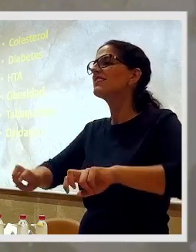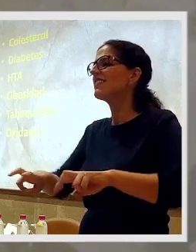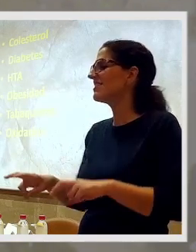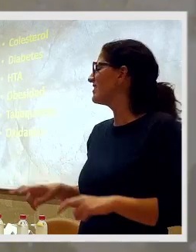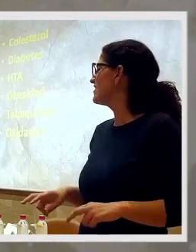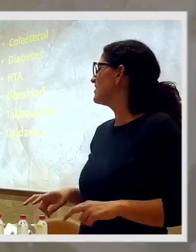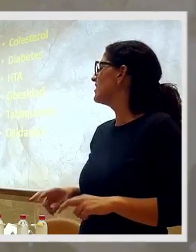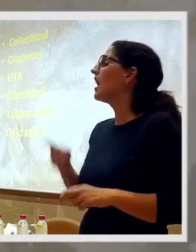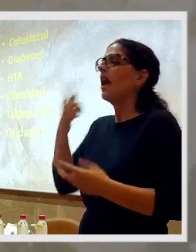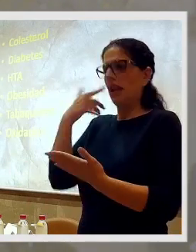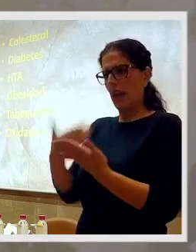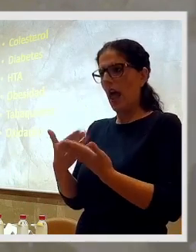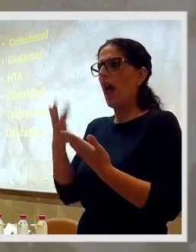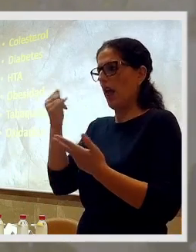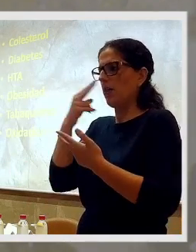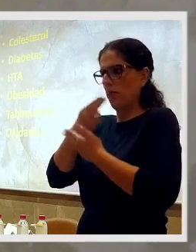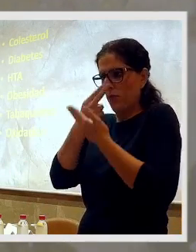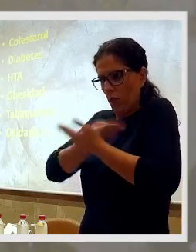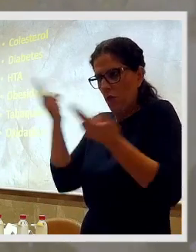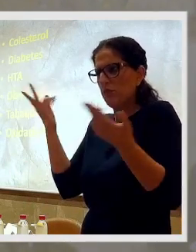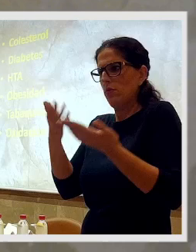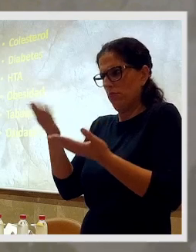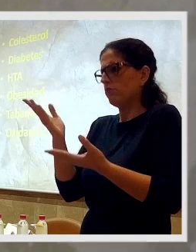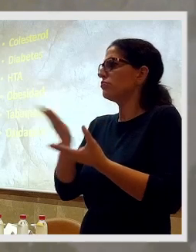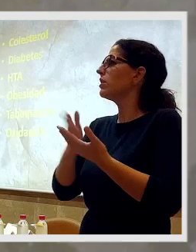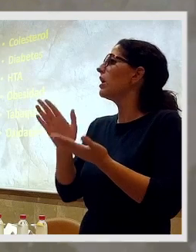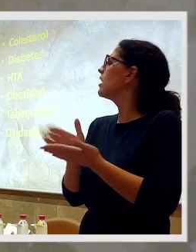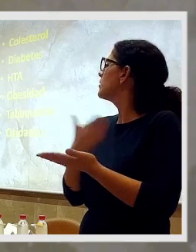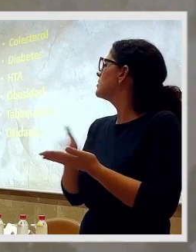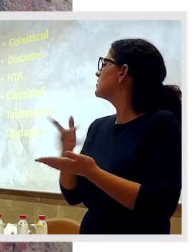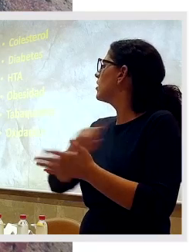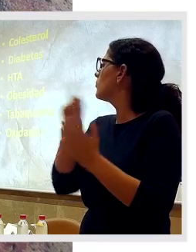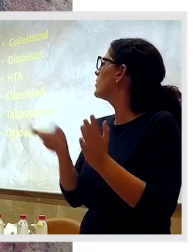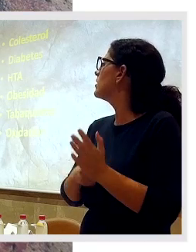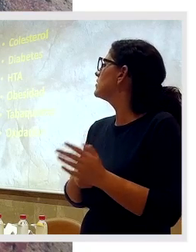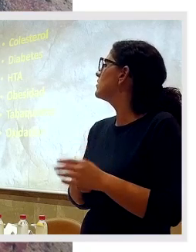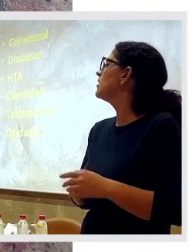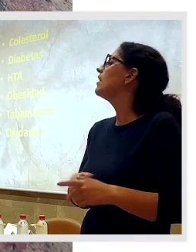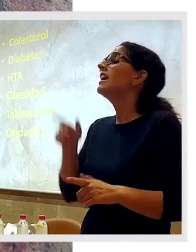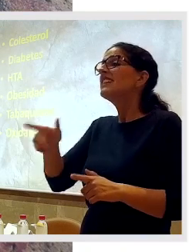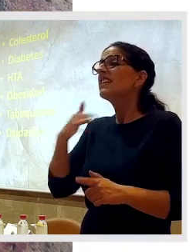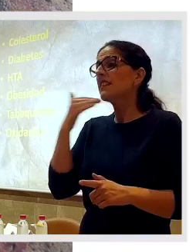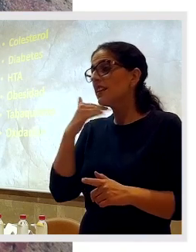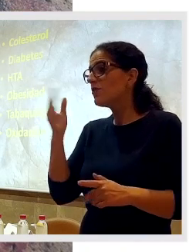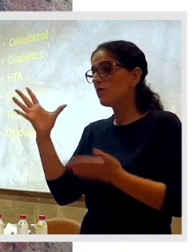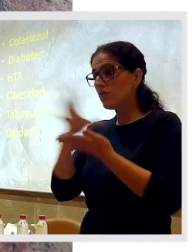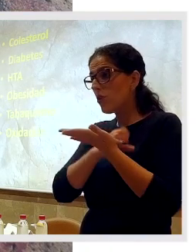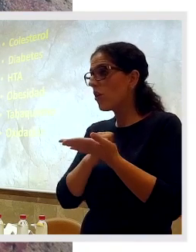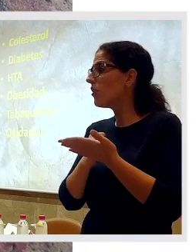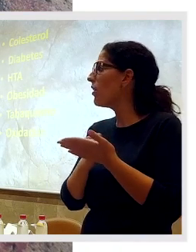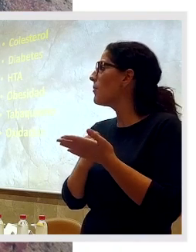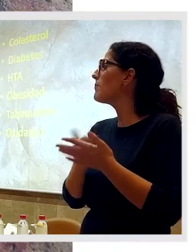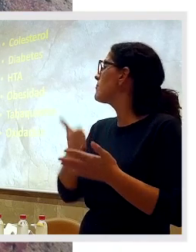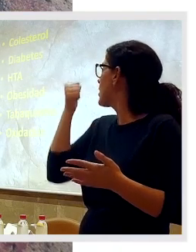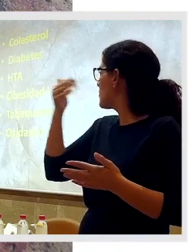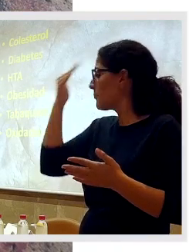son reales, están publicados, pero lo que hoy día no hay ninguna duda que los factores de riesgo fundamentales